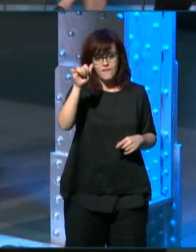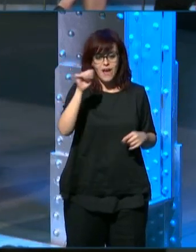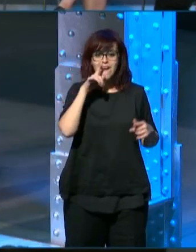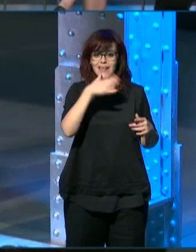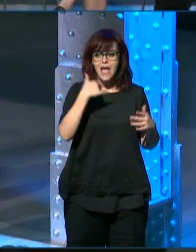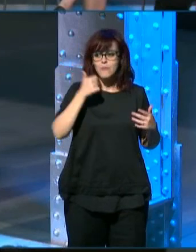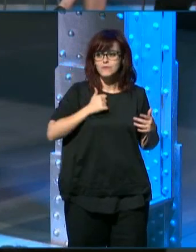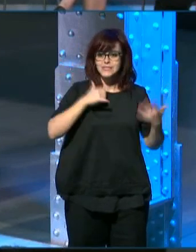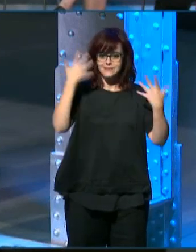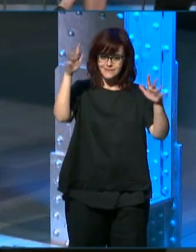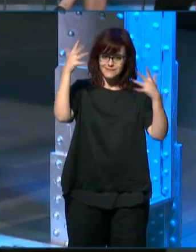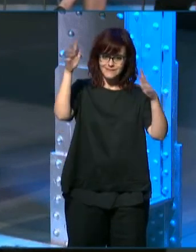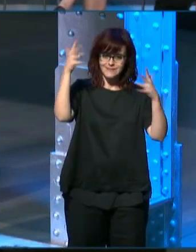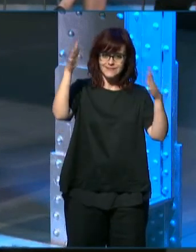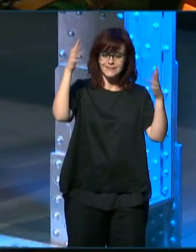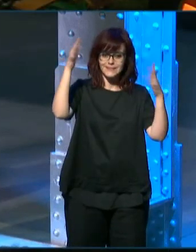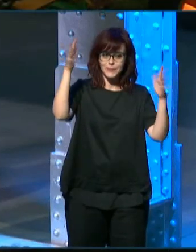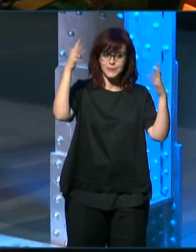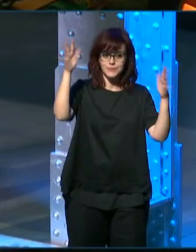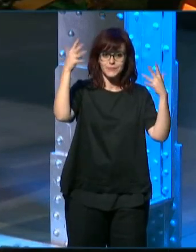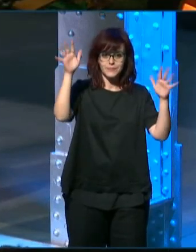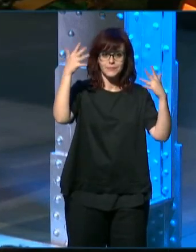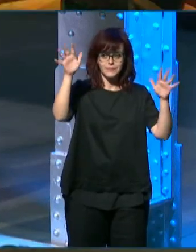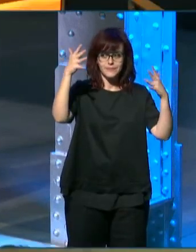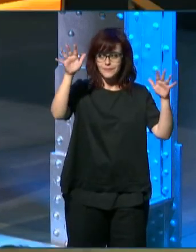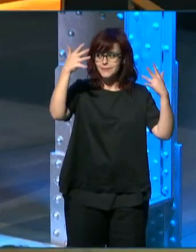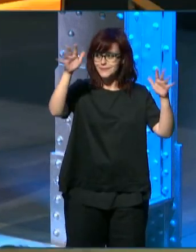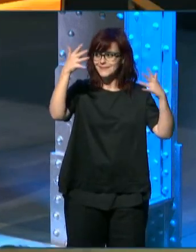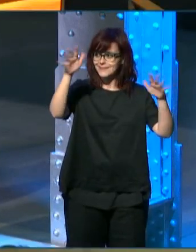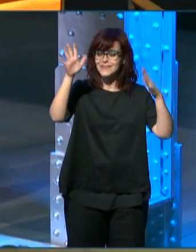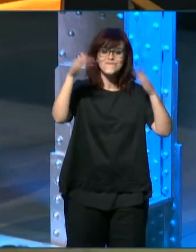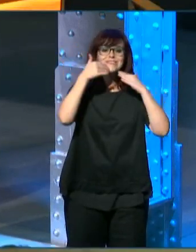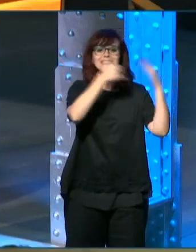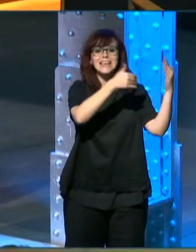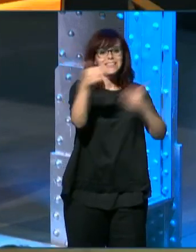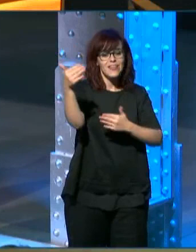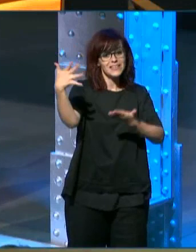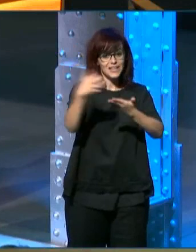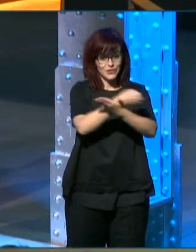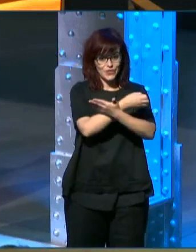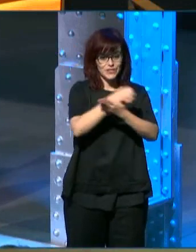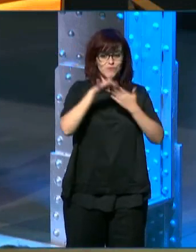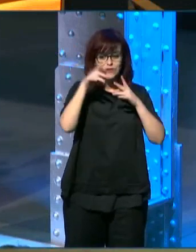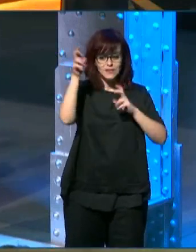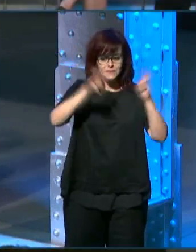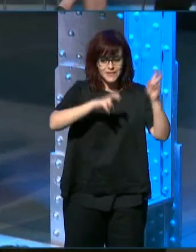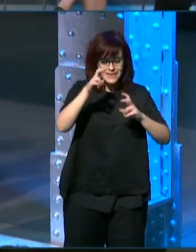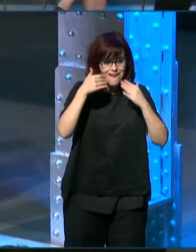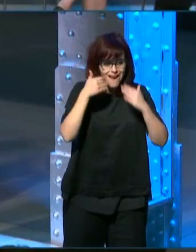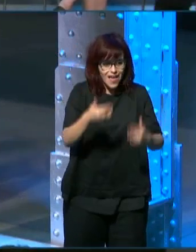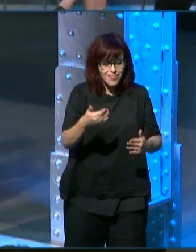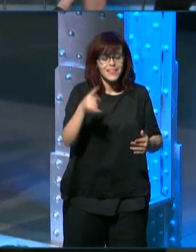mencionar su presencia. Y muchas gracias a todos por estar aquí, por